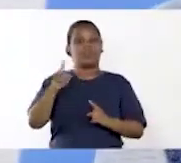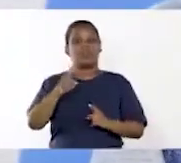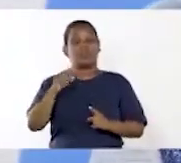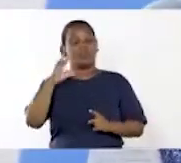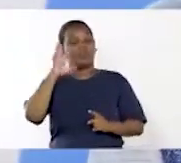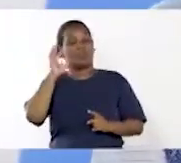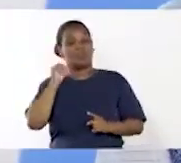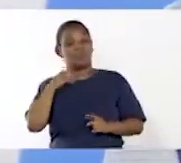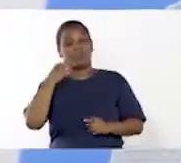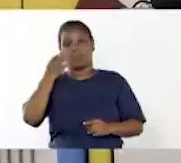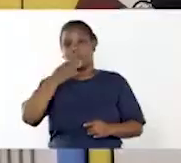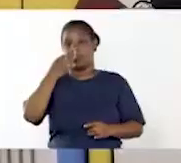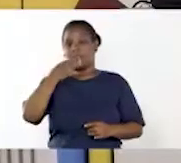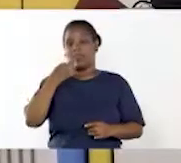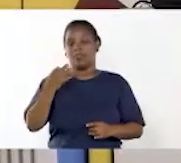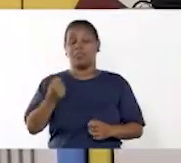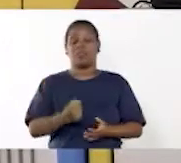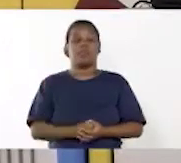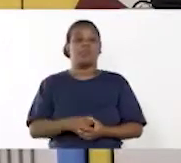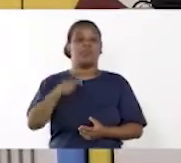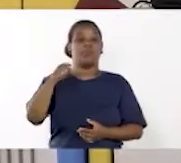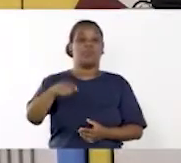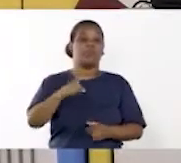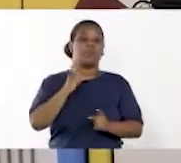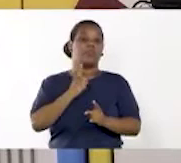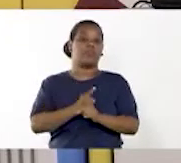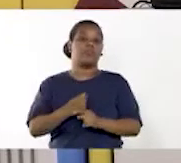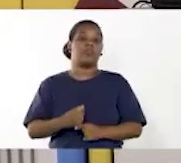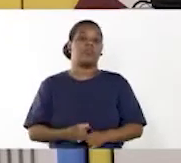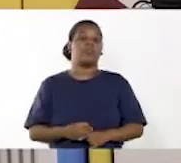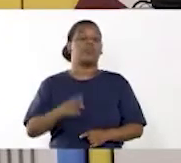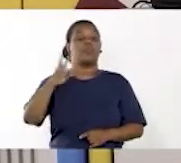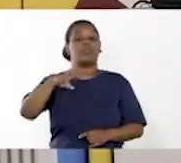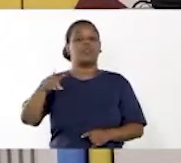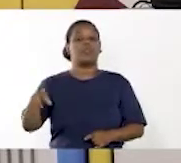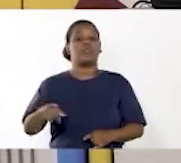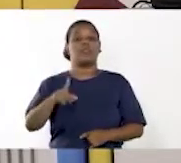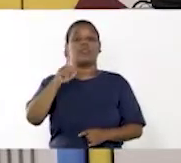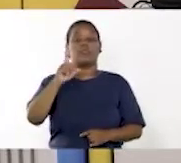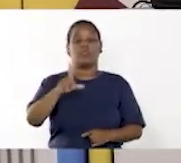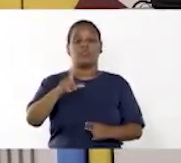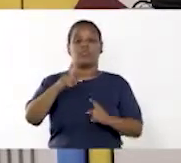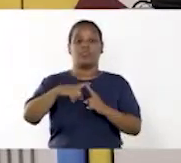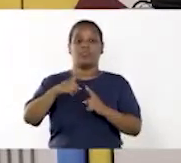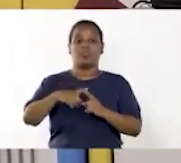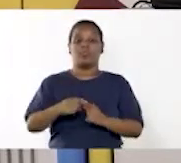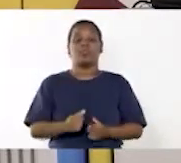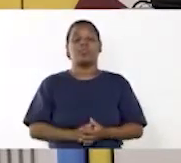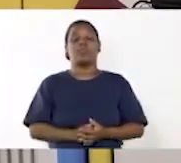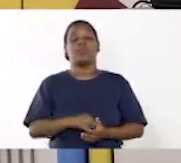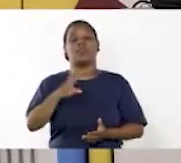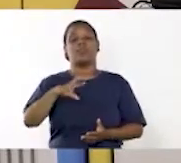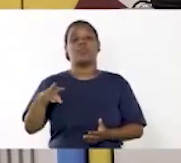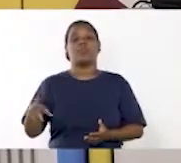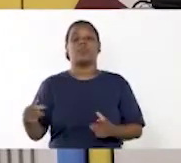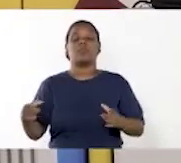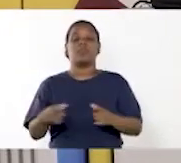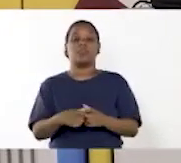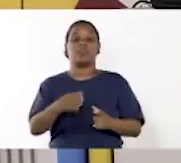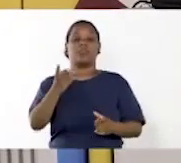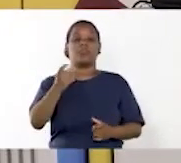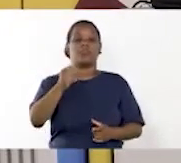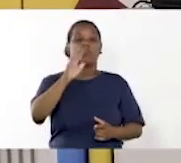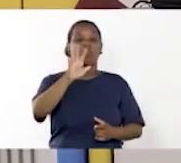que se habló en ese encuentro va a buscar su libro de texto, va a buscar la unidad